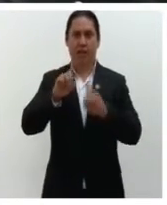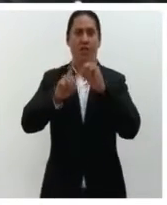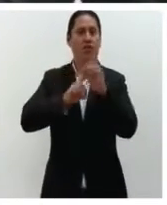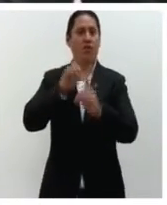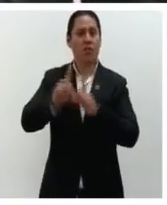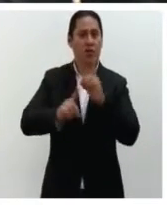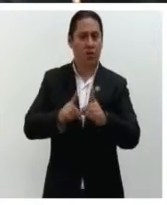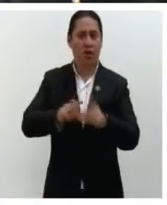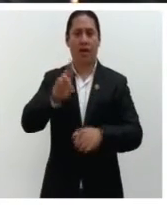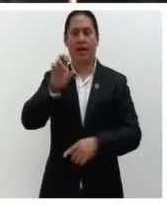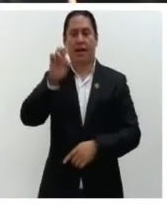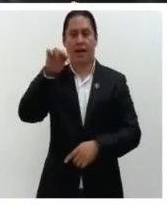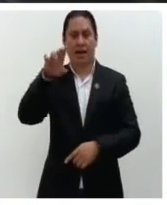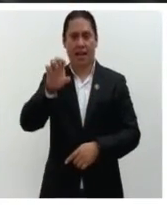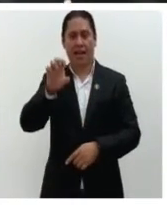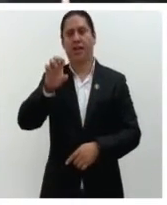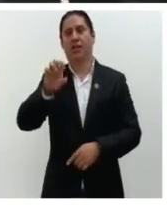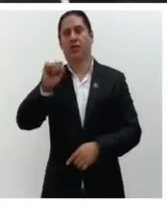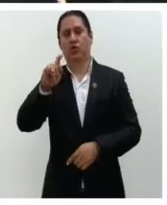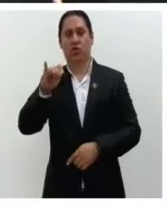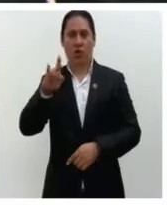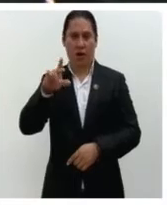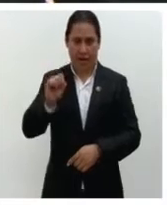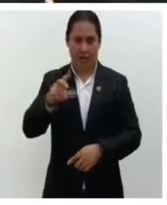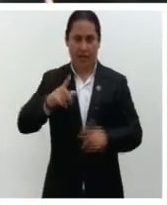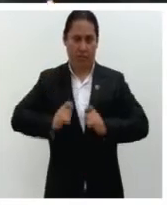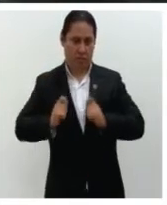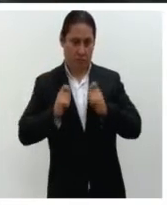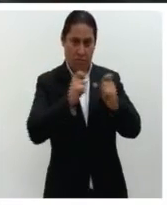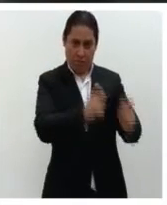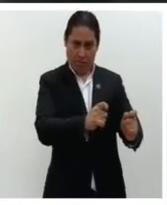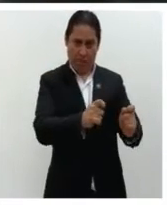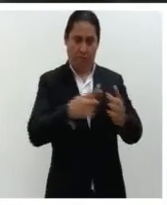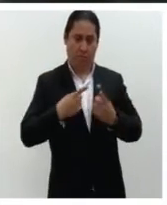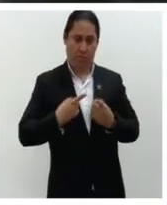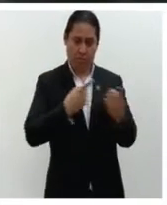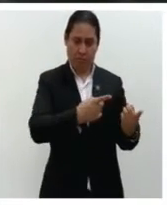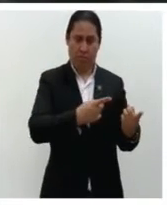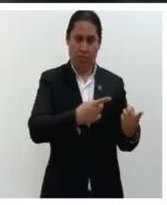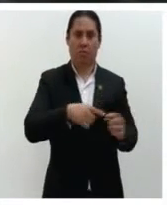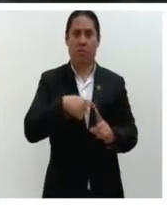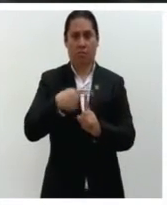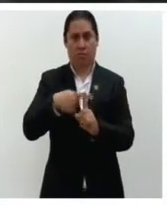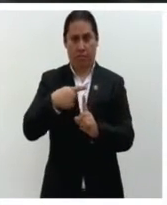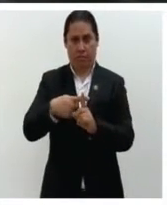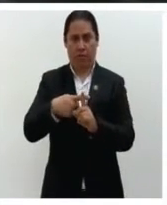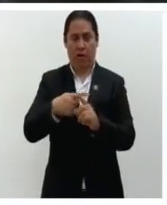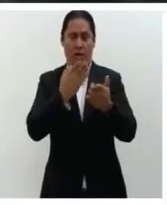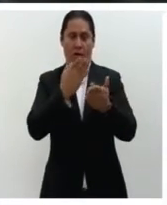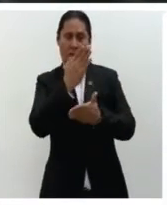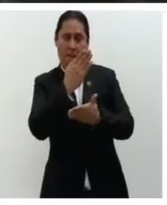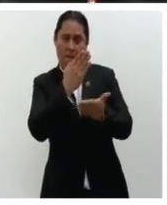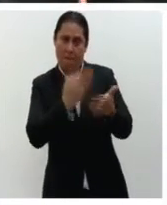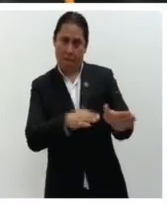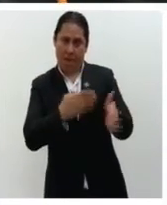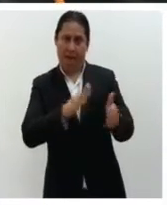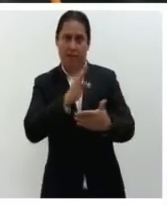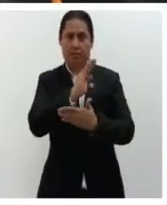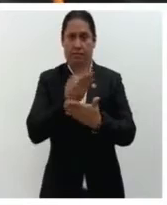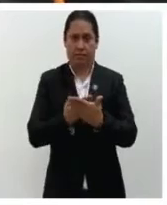Gamboa y enajenarlo vía donación a favor del Banco del Bienestar con destino a la construcción de las